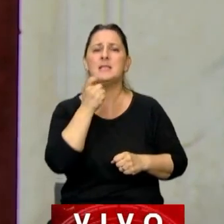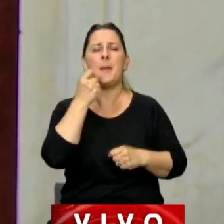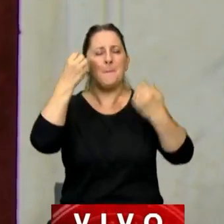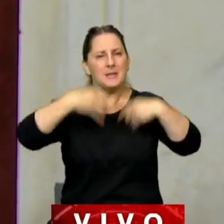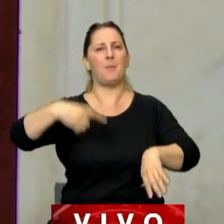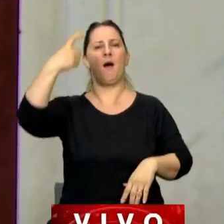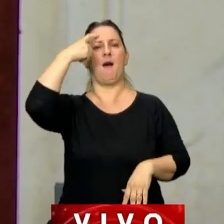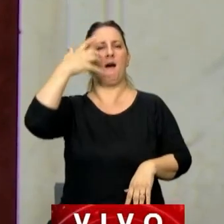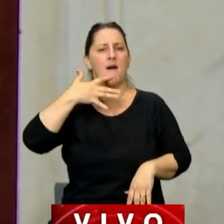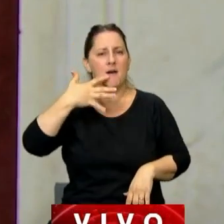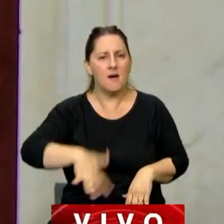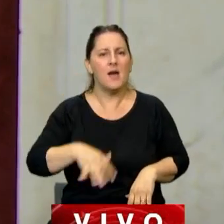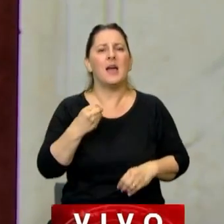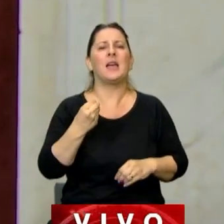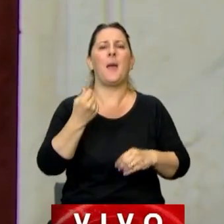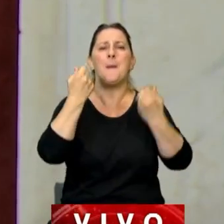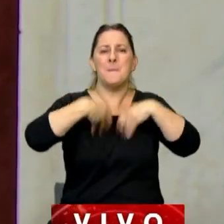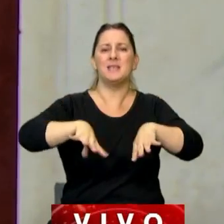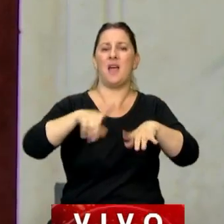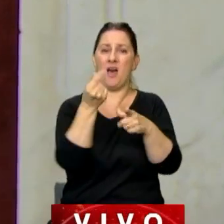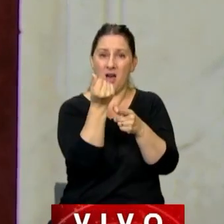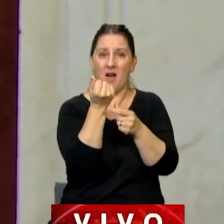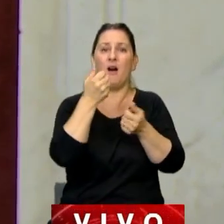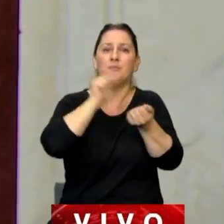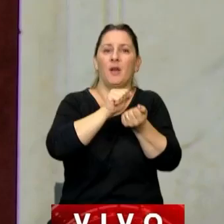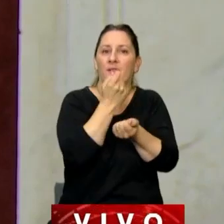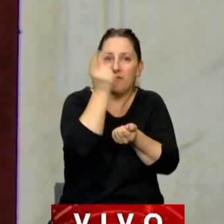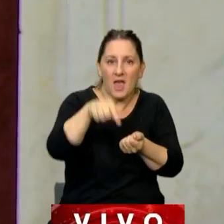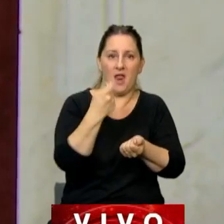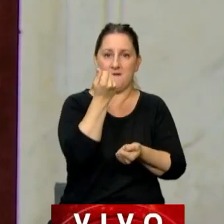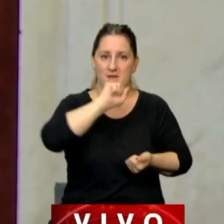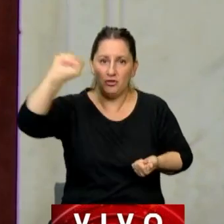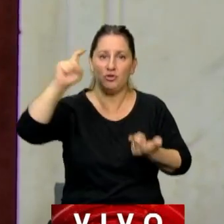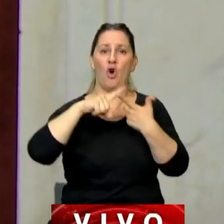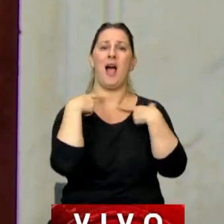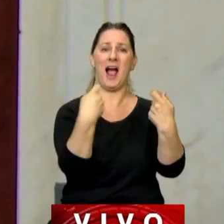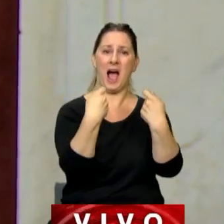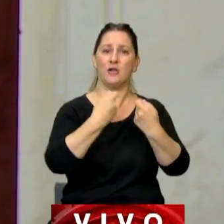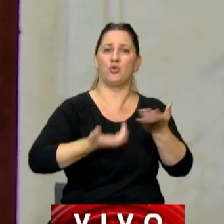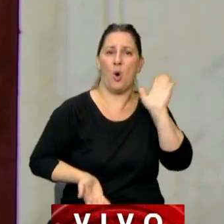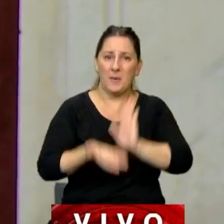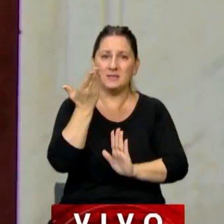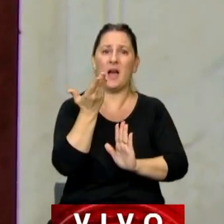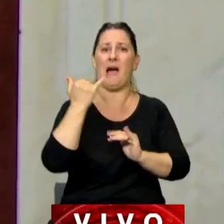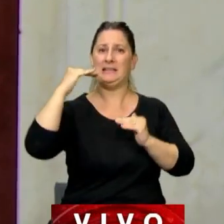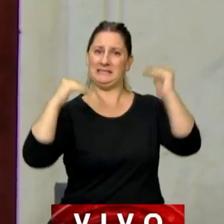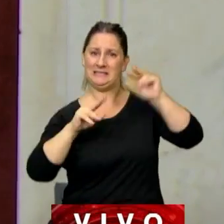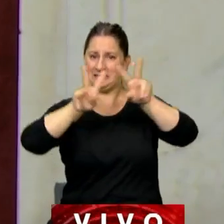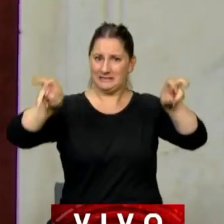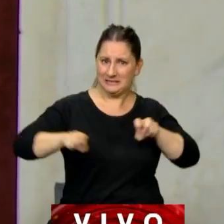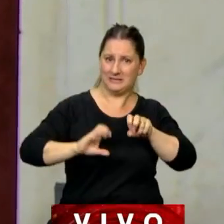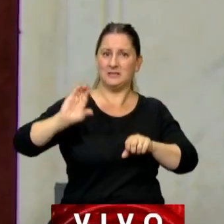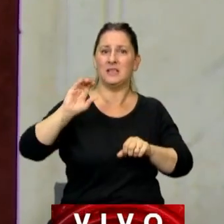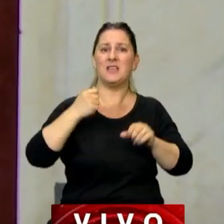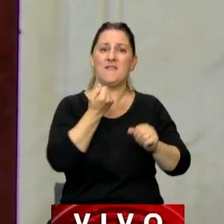tomar conciencia de que la emisión monetaria genera inflación, de que aumentar el gasto público y tener déficit genera